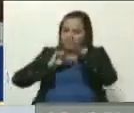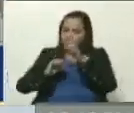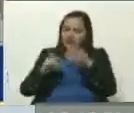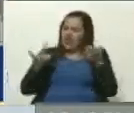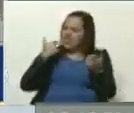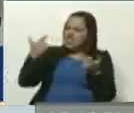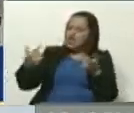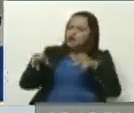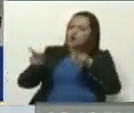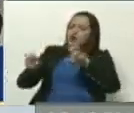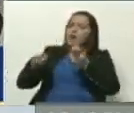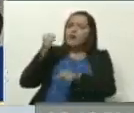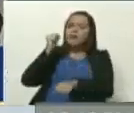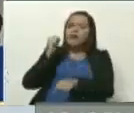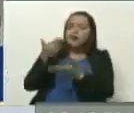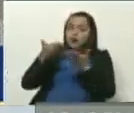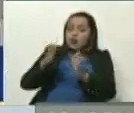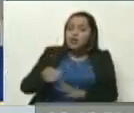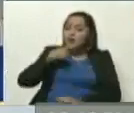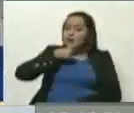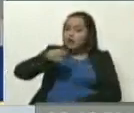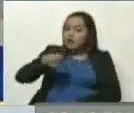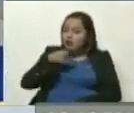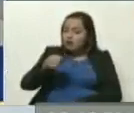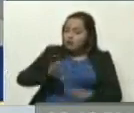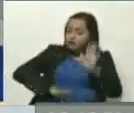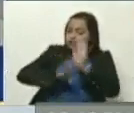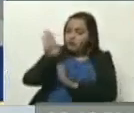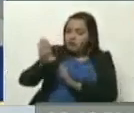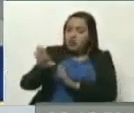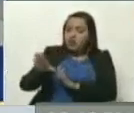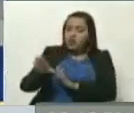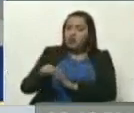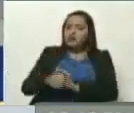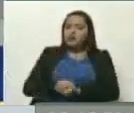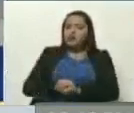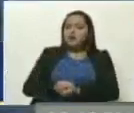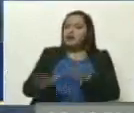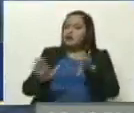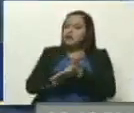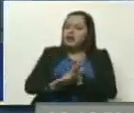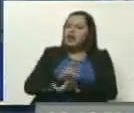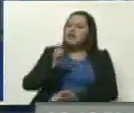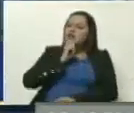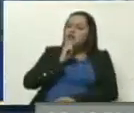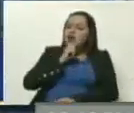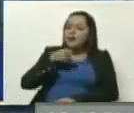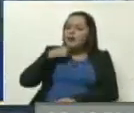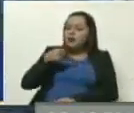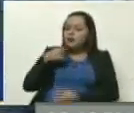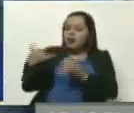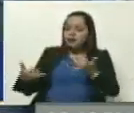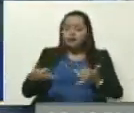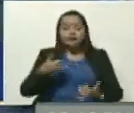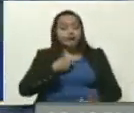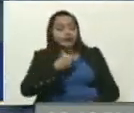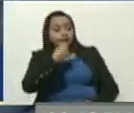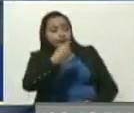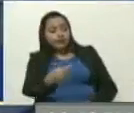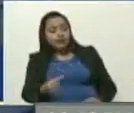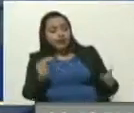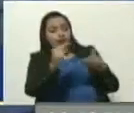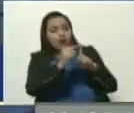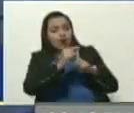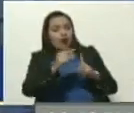forman, a los periodistas que se están ejerciendo sobre los retos del periodismo en la actualidad? Yo voy a decir una frase del profesor Fernando